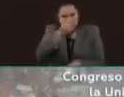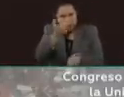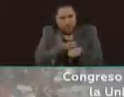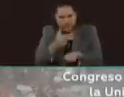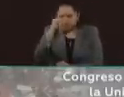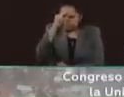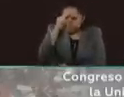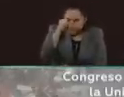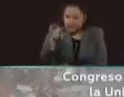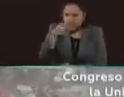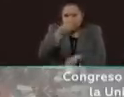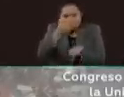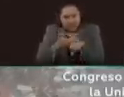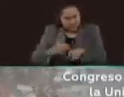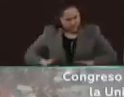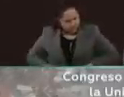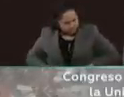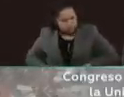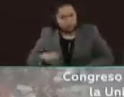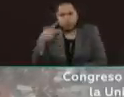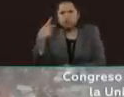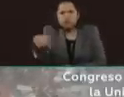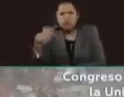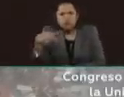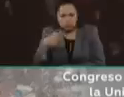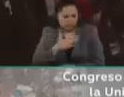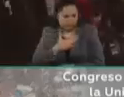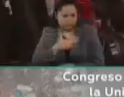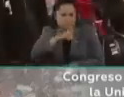expresar los sentimientos en esta asamblea.